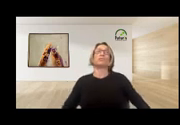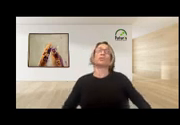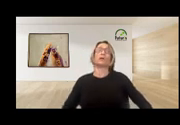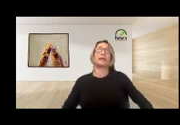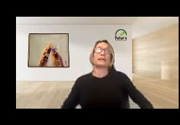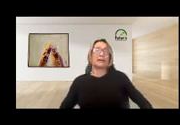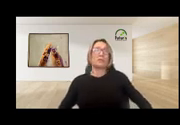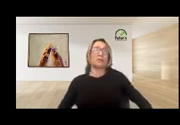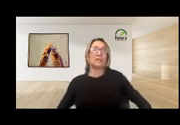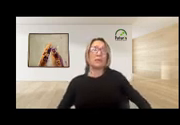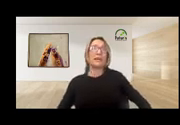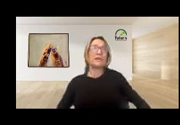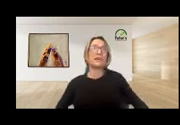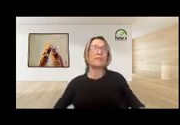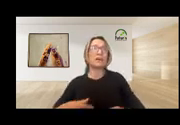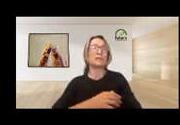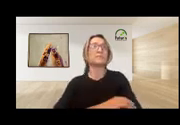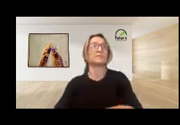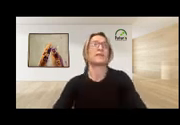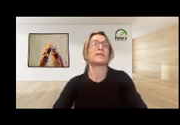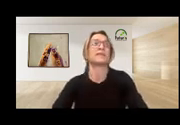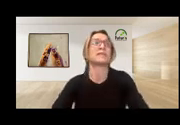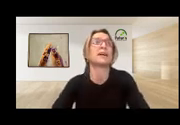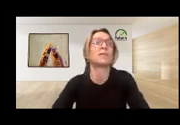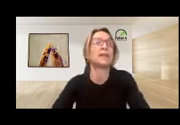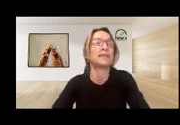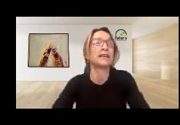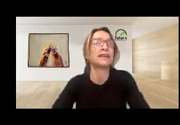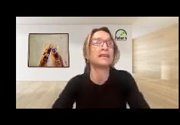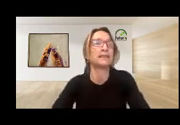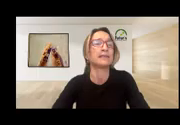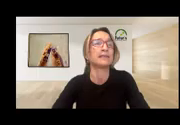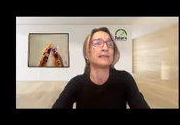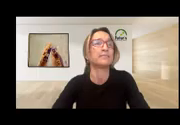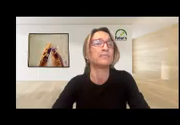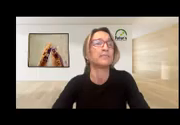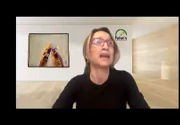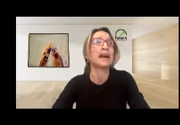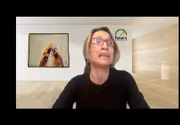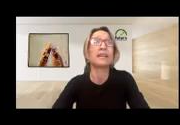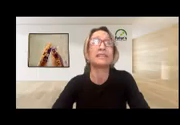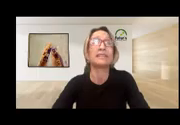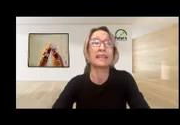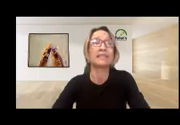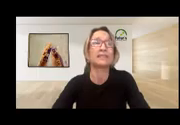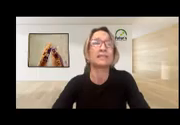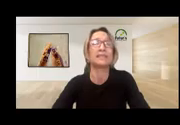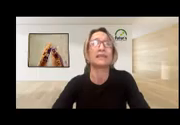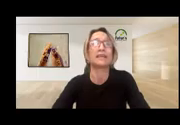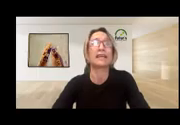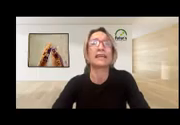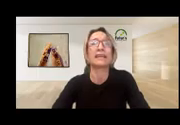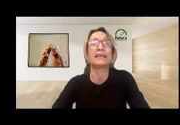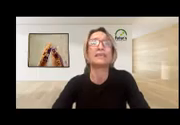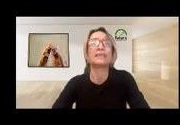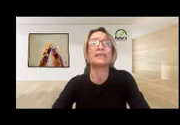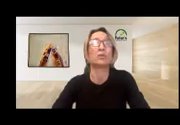dinosaurio no es lo mismo. Cuando se habla de megafauna, se habla de animales